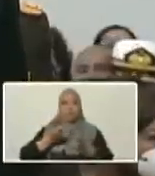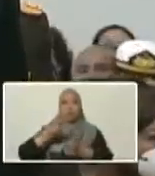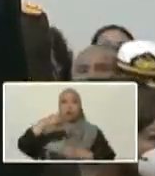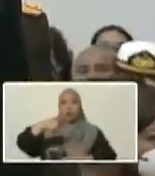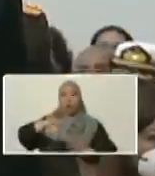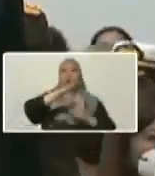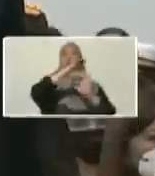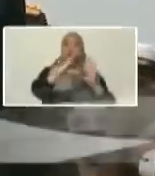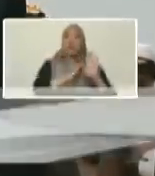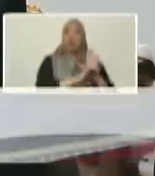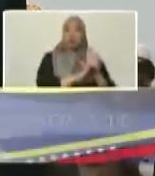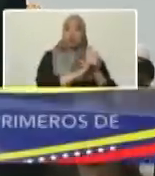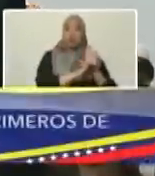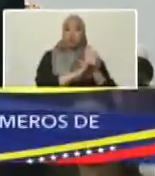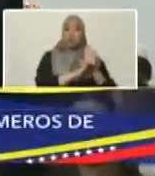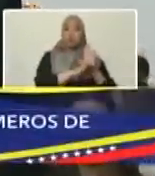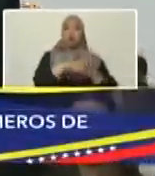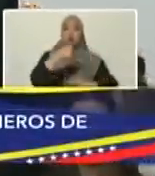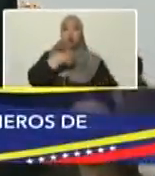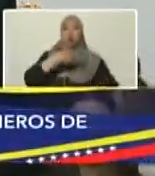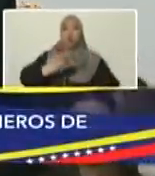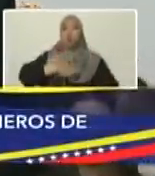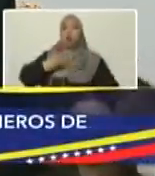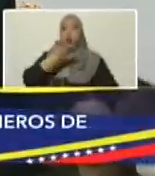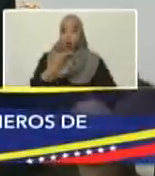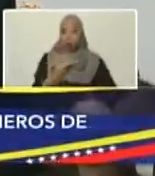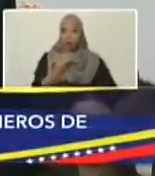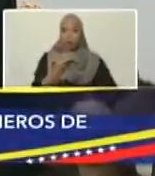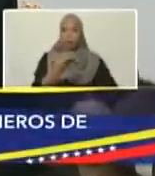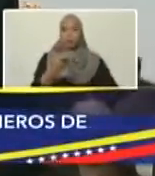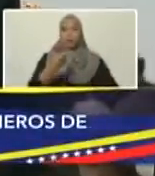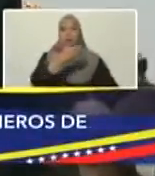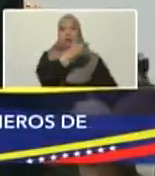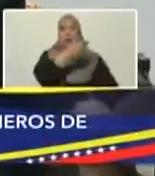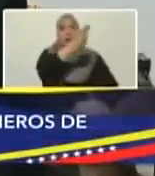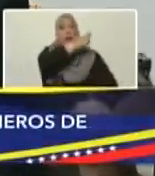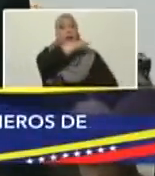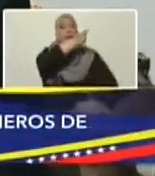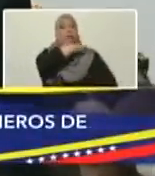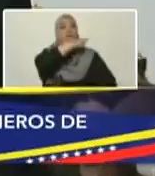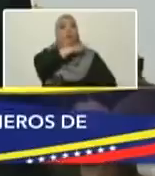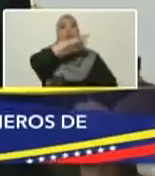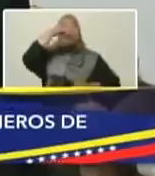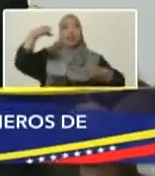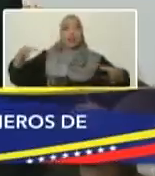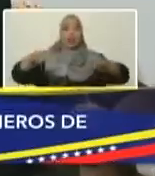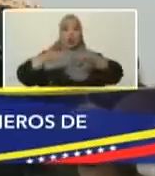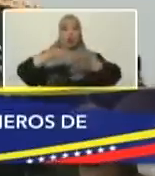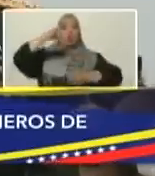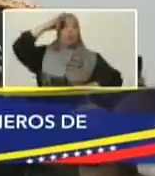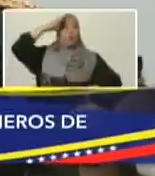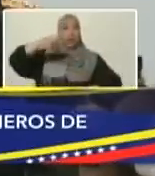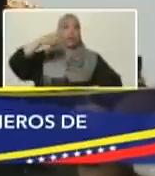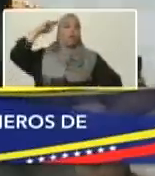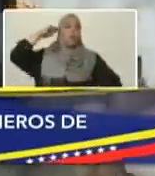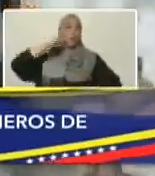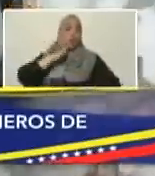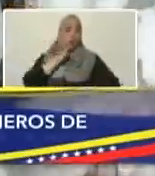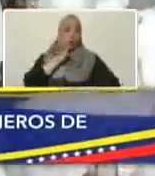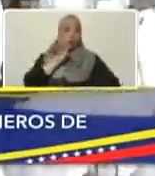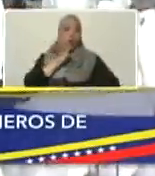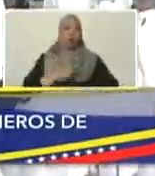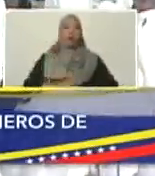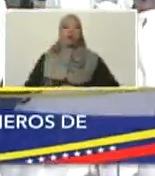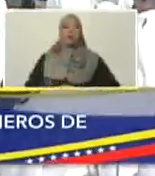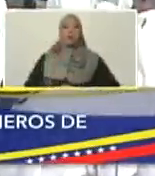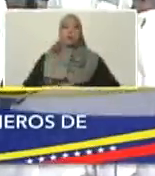Constitución que me confiere el grado de comandante jefe de la Fuerza Armada Nacional Bolivariana,